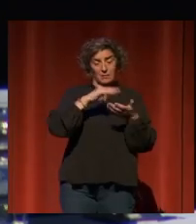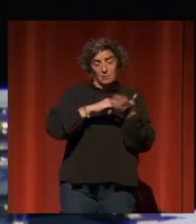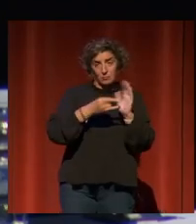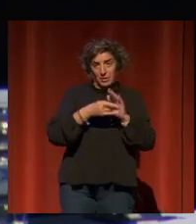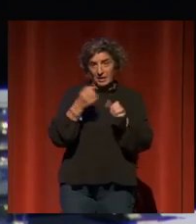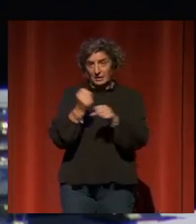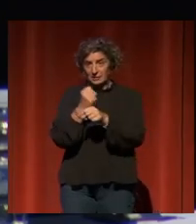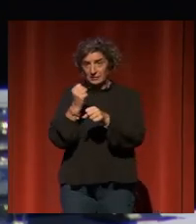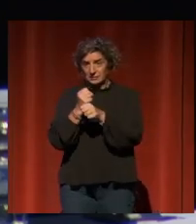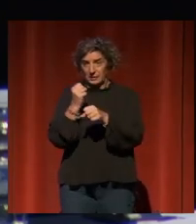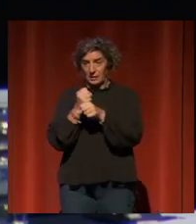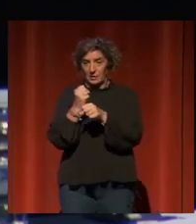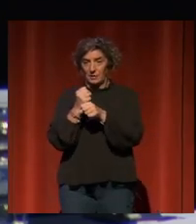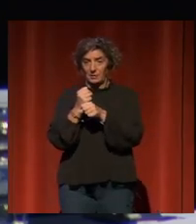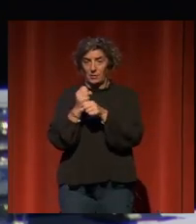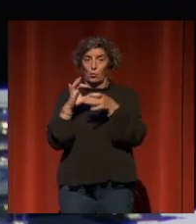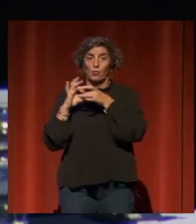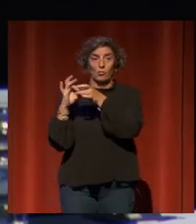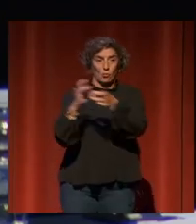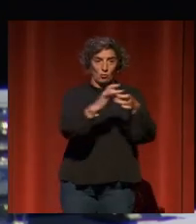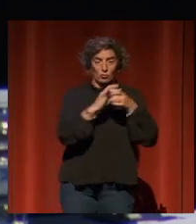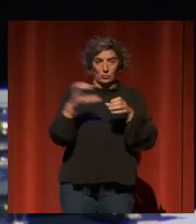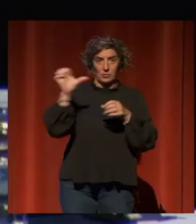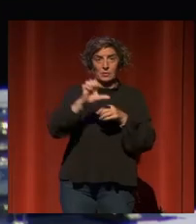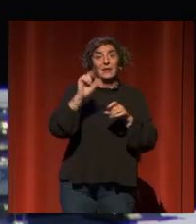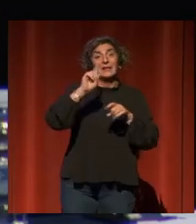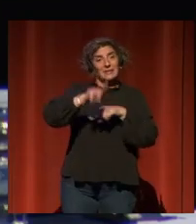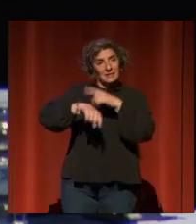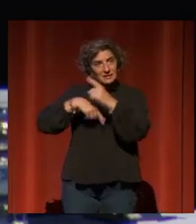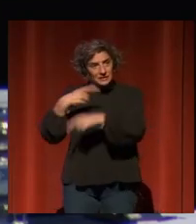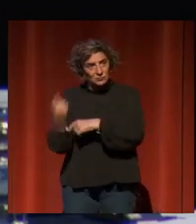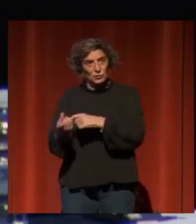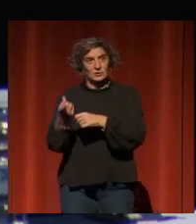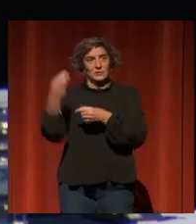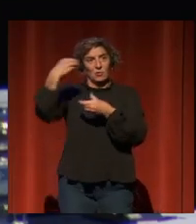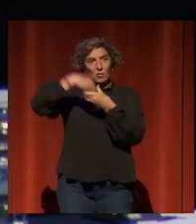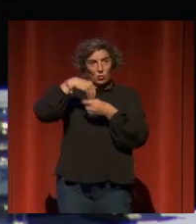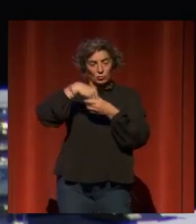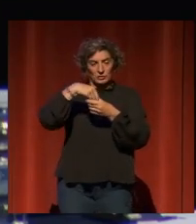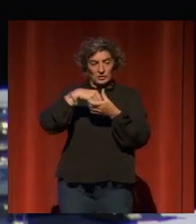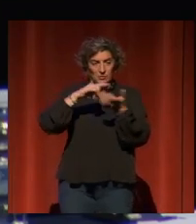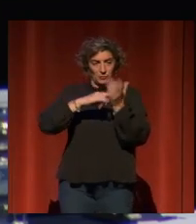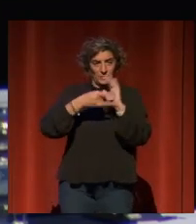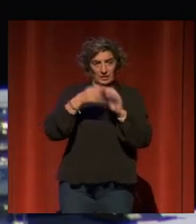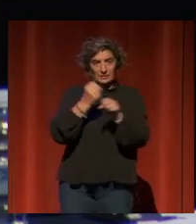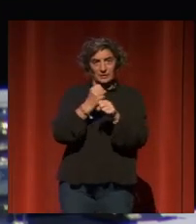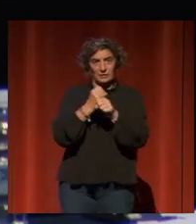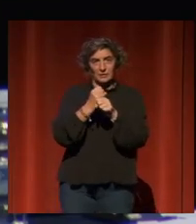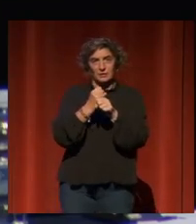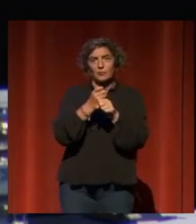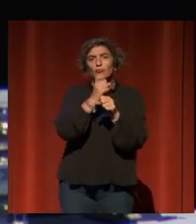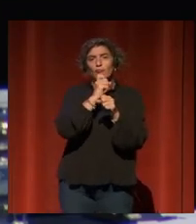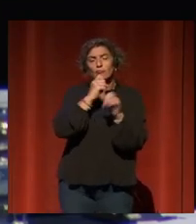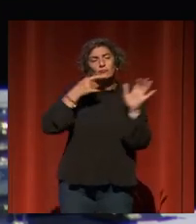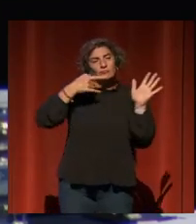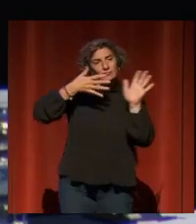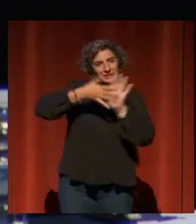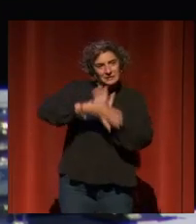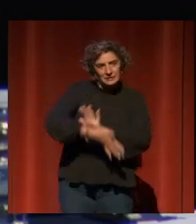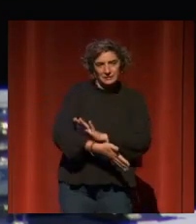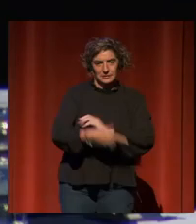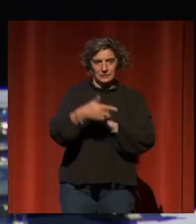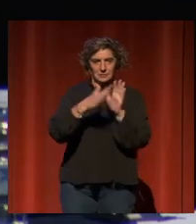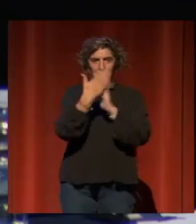después está el contenido del plan de trabajo la forma en que se describen a las bibliotecas creo que